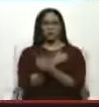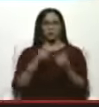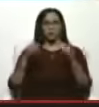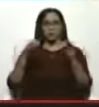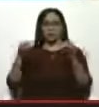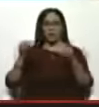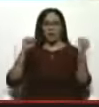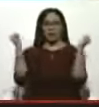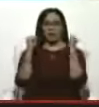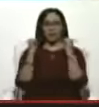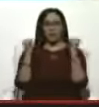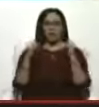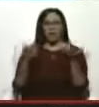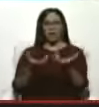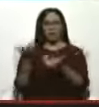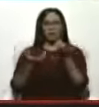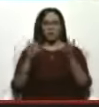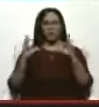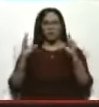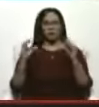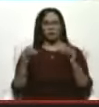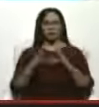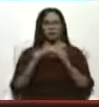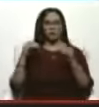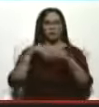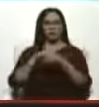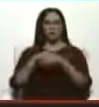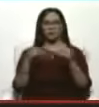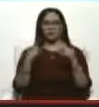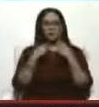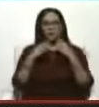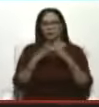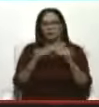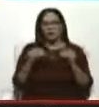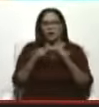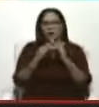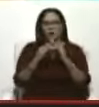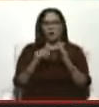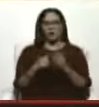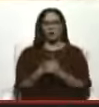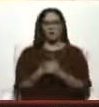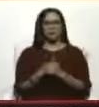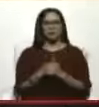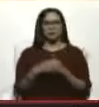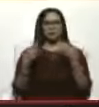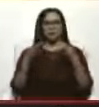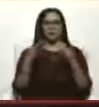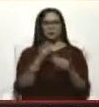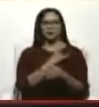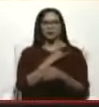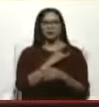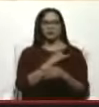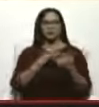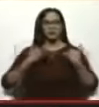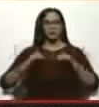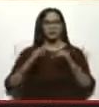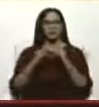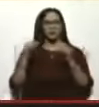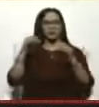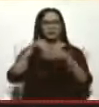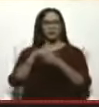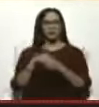la cocina y los colchones, pero lo demás quedó adentro, todo quedó adentro, mi hermano. Los papeles de la universidad de mis hijas, todo está allá adentro.